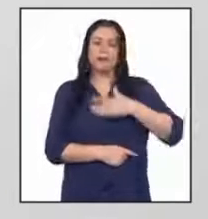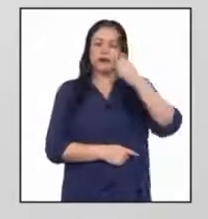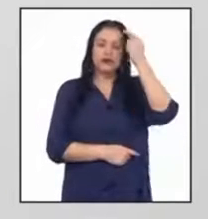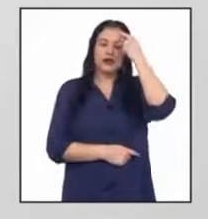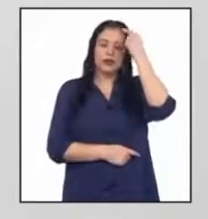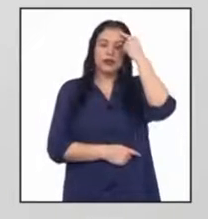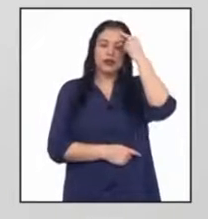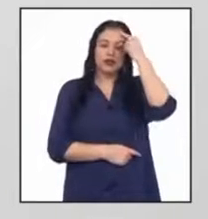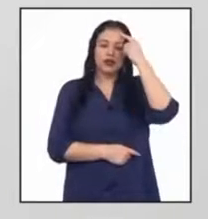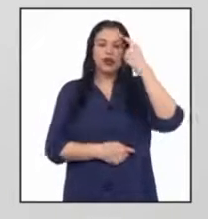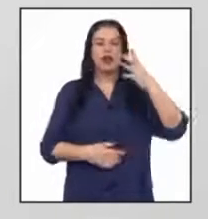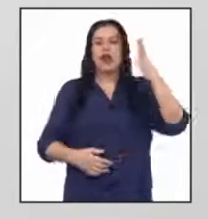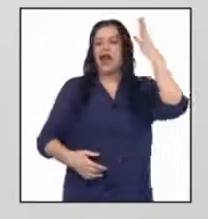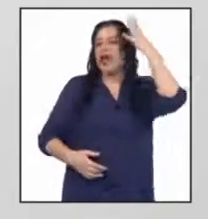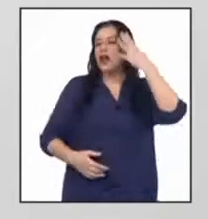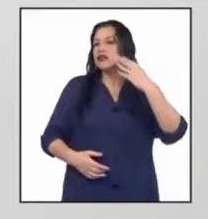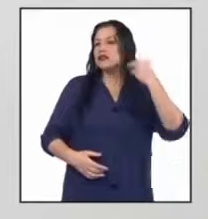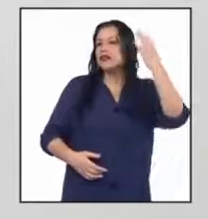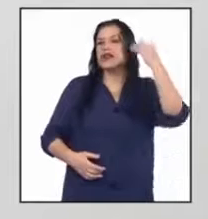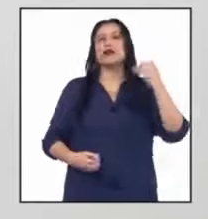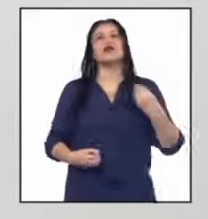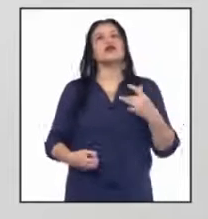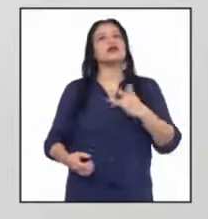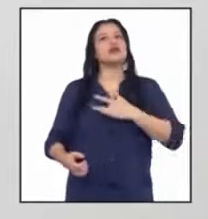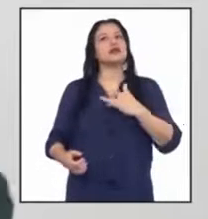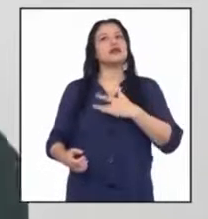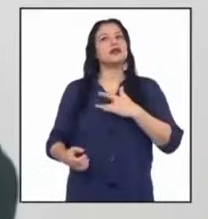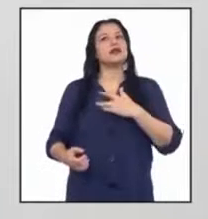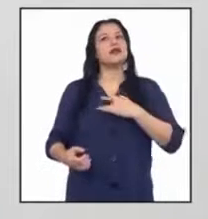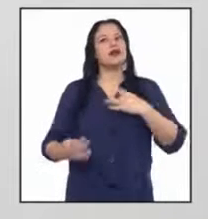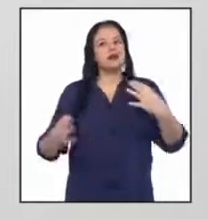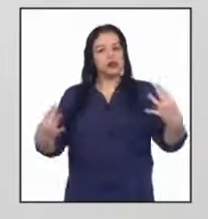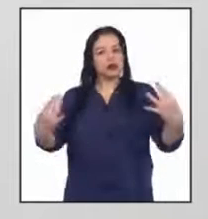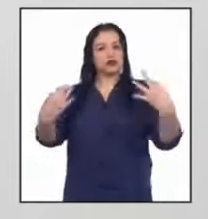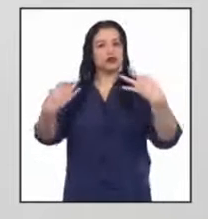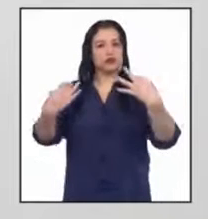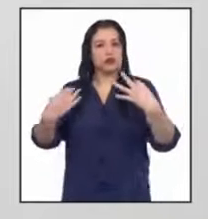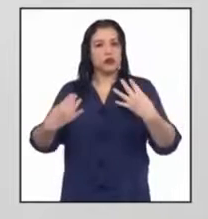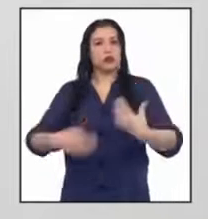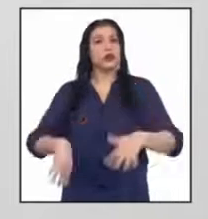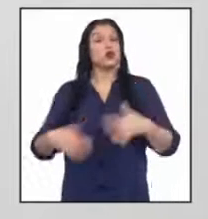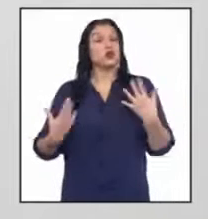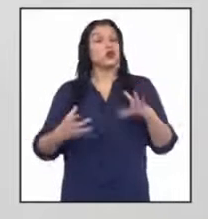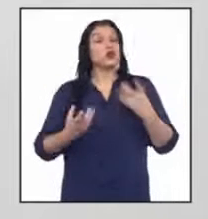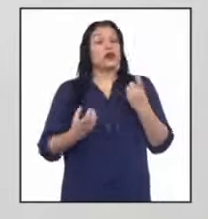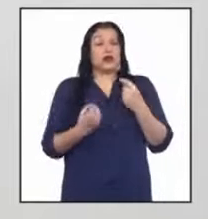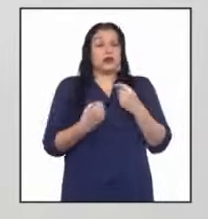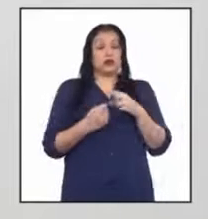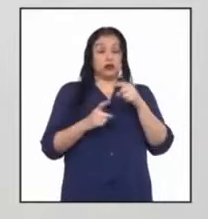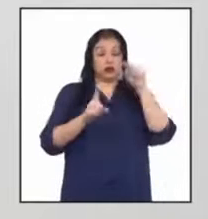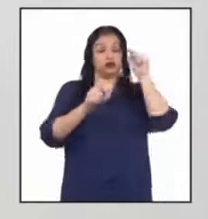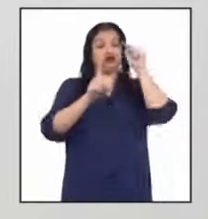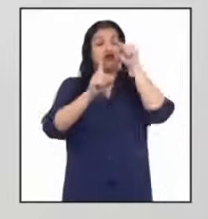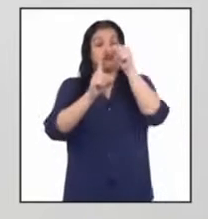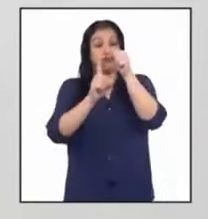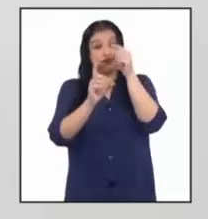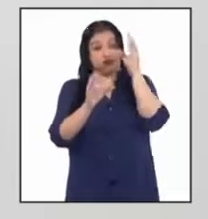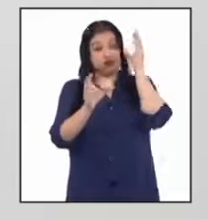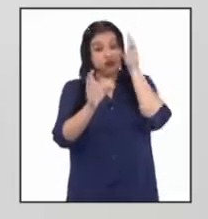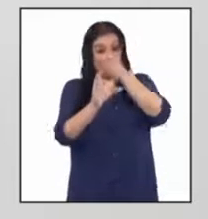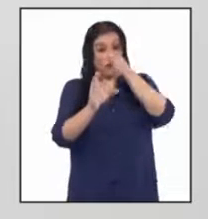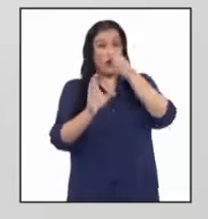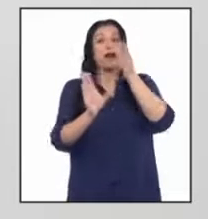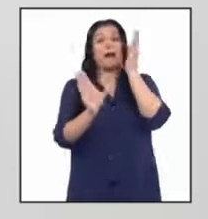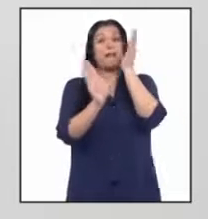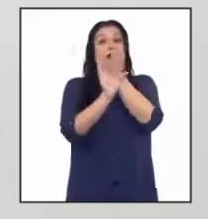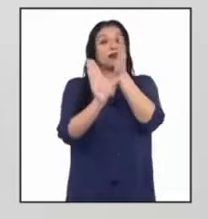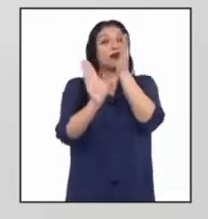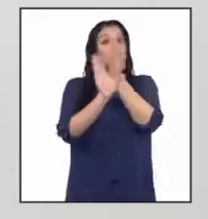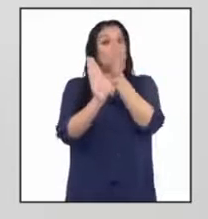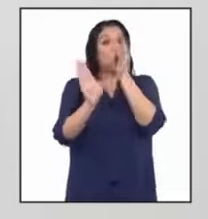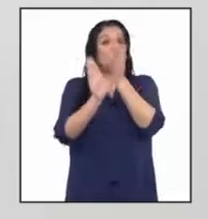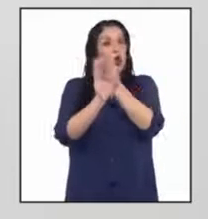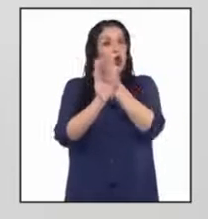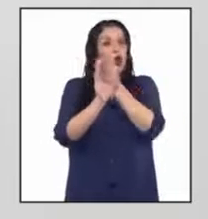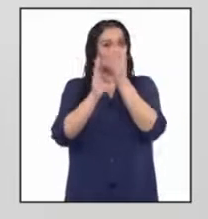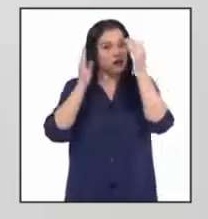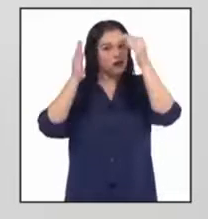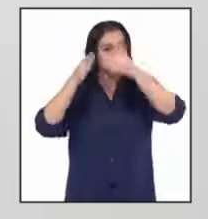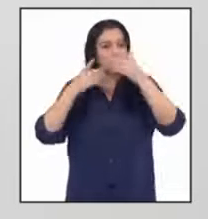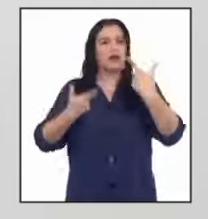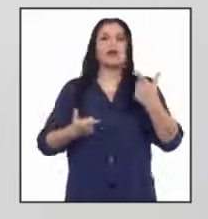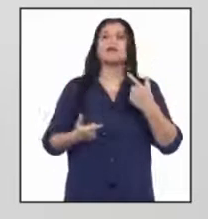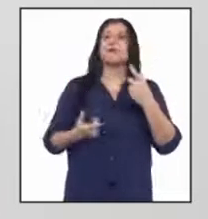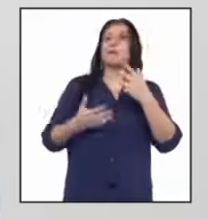vivencias o sentimientos frente al público. Posee un gran peso psicológico y nos permite conocer con mayor profundidad